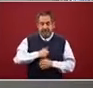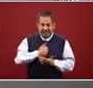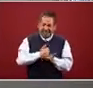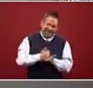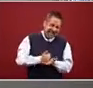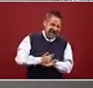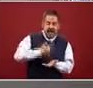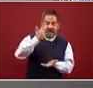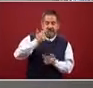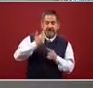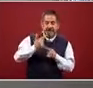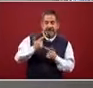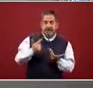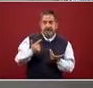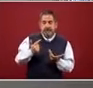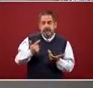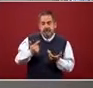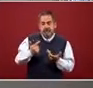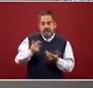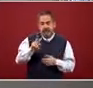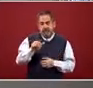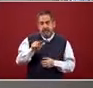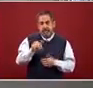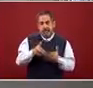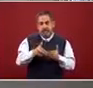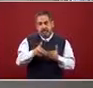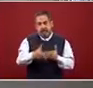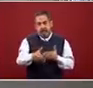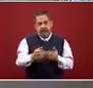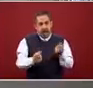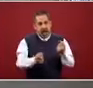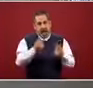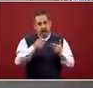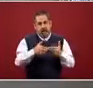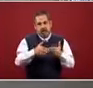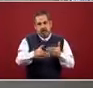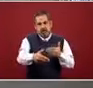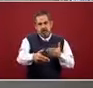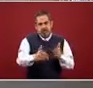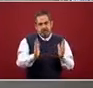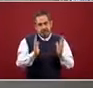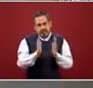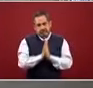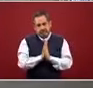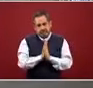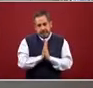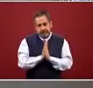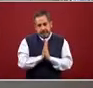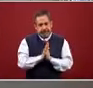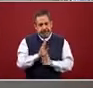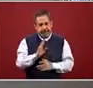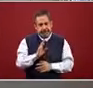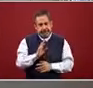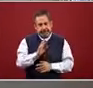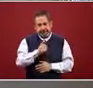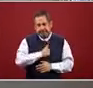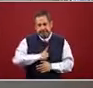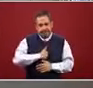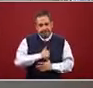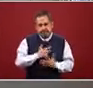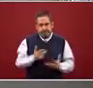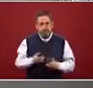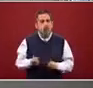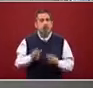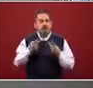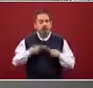graves se dirigen, algunos casos, hacia el fallecimiento, desafortunadamente. ¿Cuántos casos